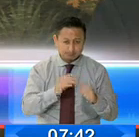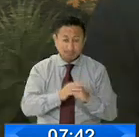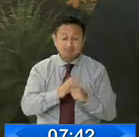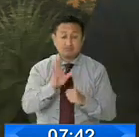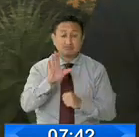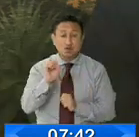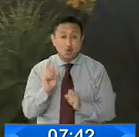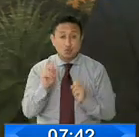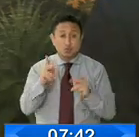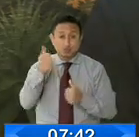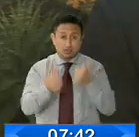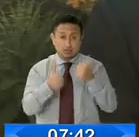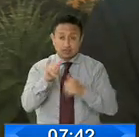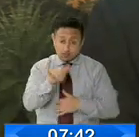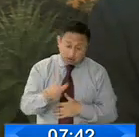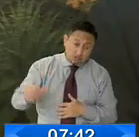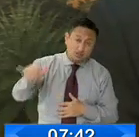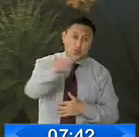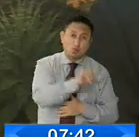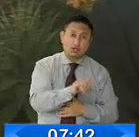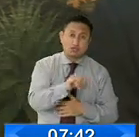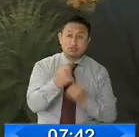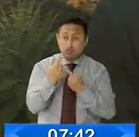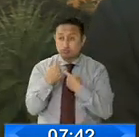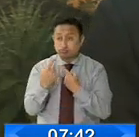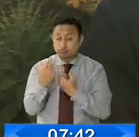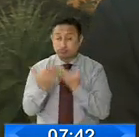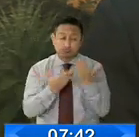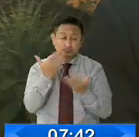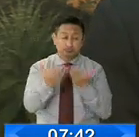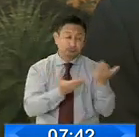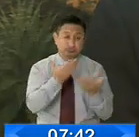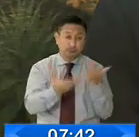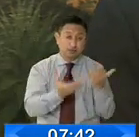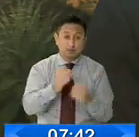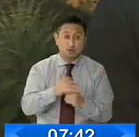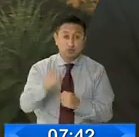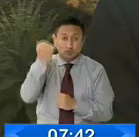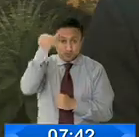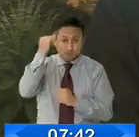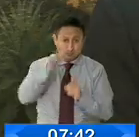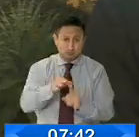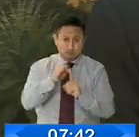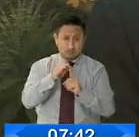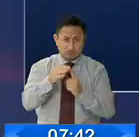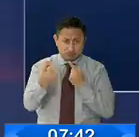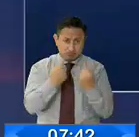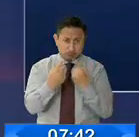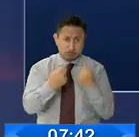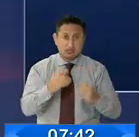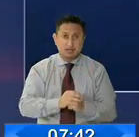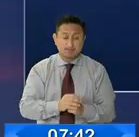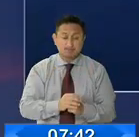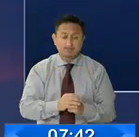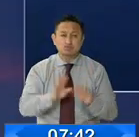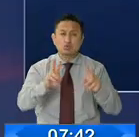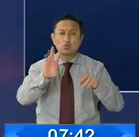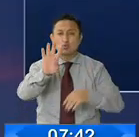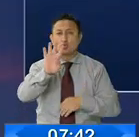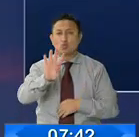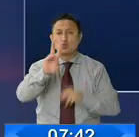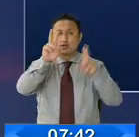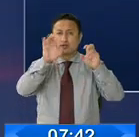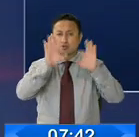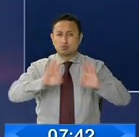igualdad de oportunidades a todos ellos para que puedan expresar las ideas principales. Cuatro temas son los que se